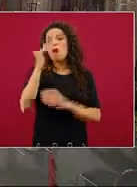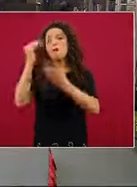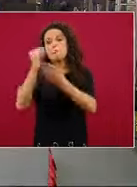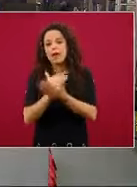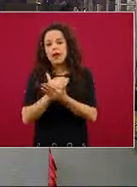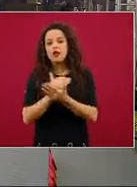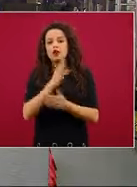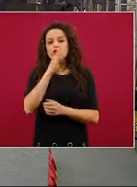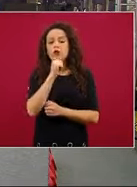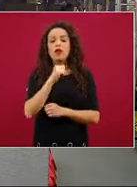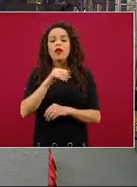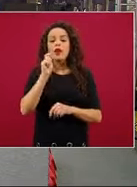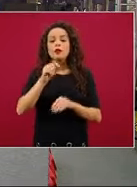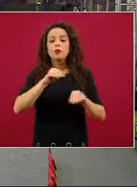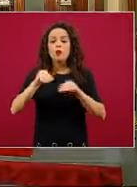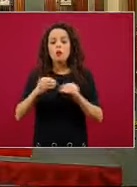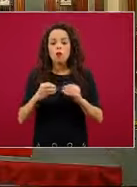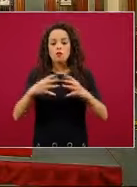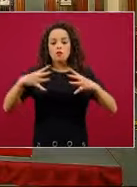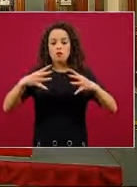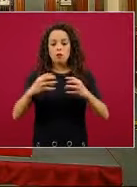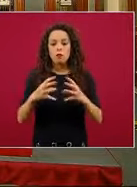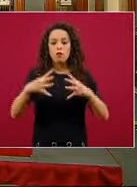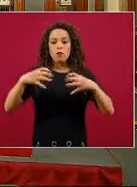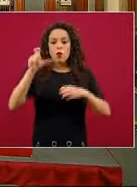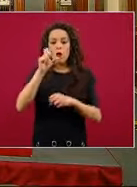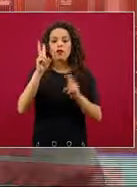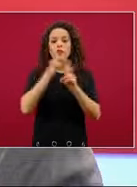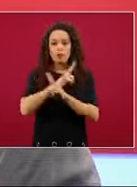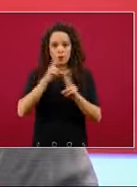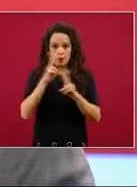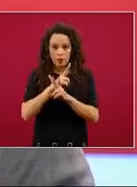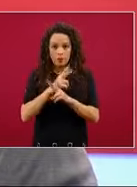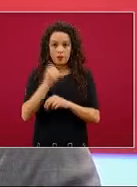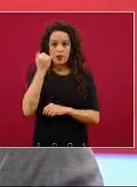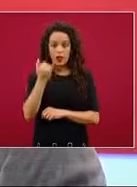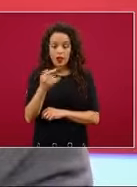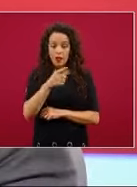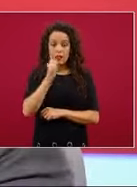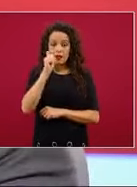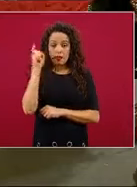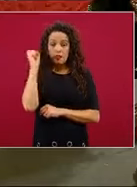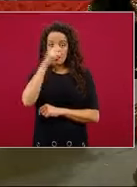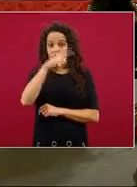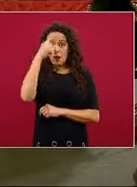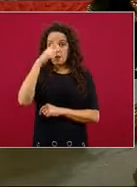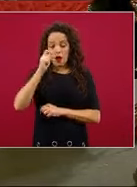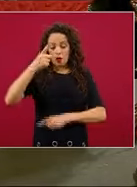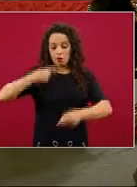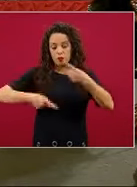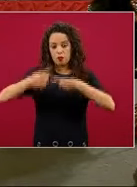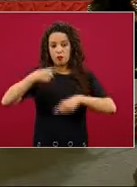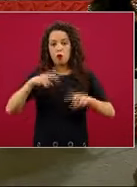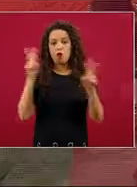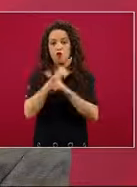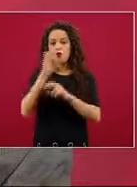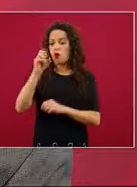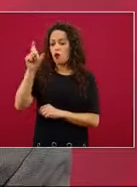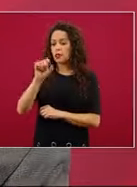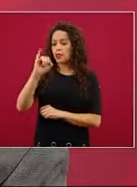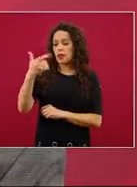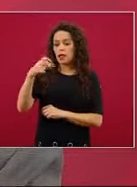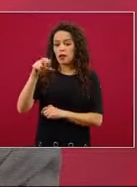capacidad ventilatoria, pero también interfiere con el intercambio de oxígeno, porque hay segmentos de